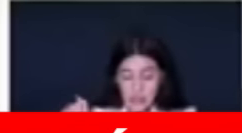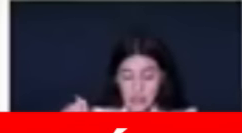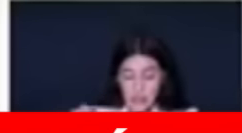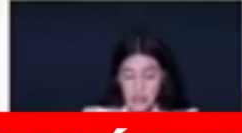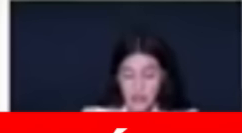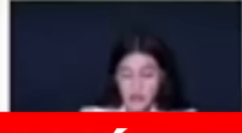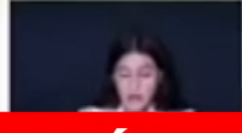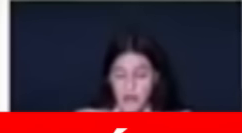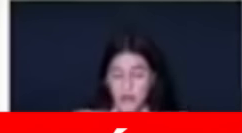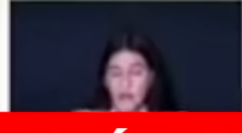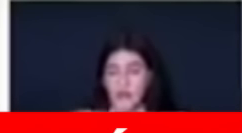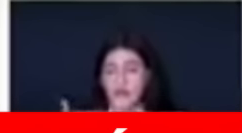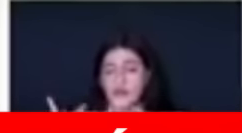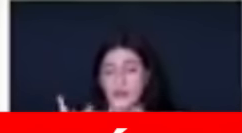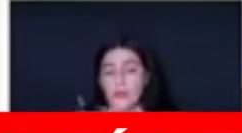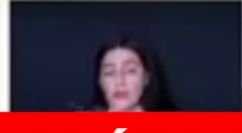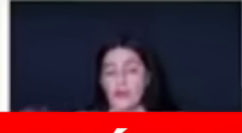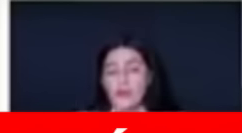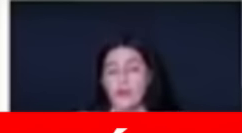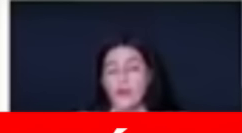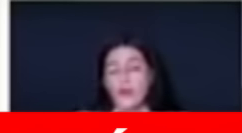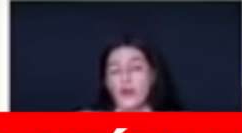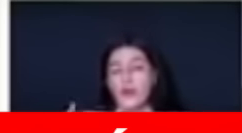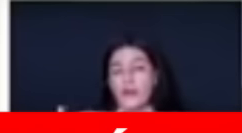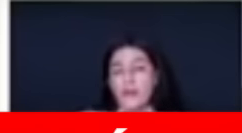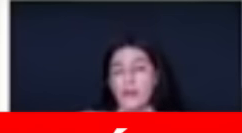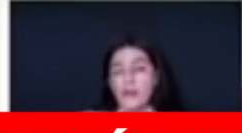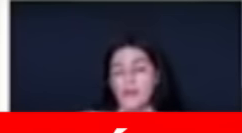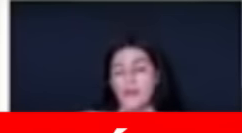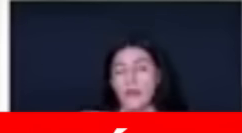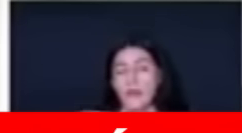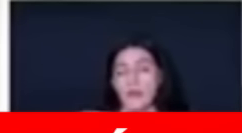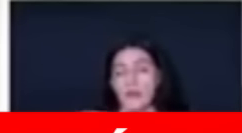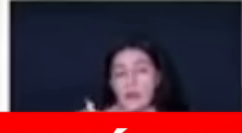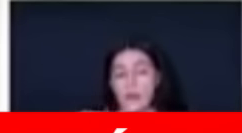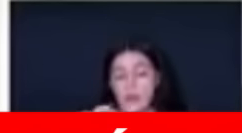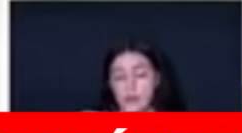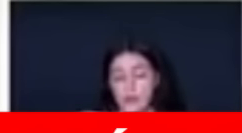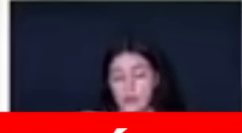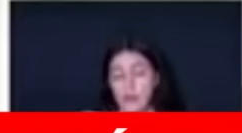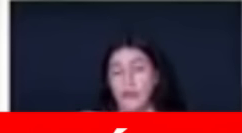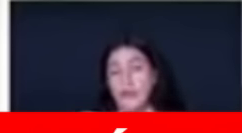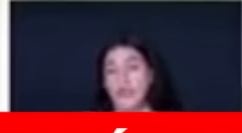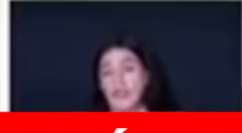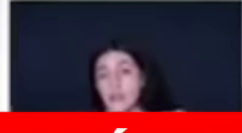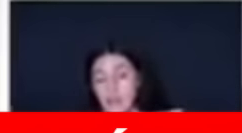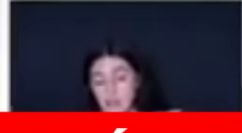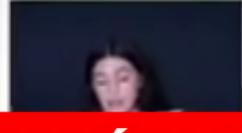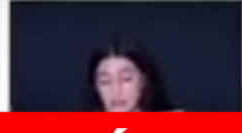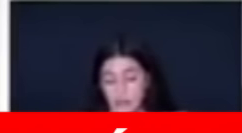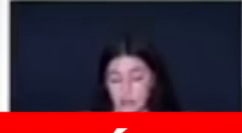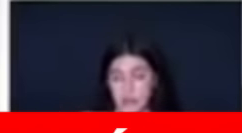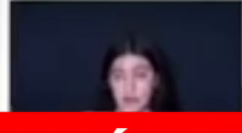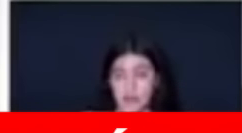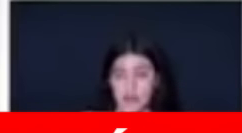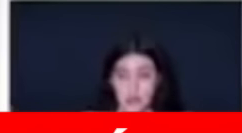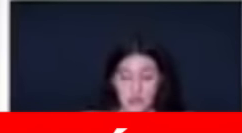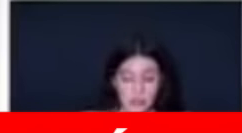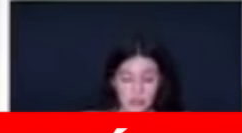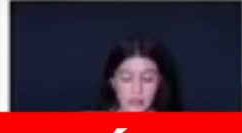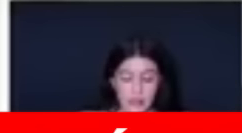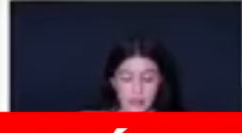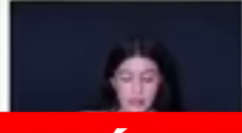por su primo de 8 años en Guadalupe y Calvo, porque así se juega con las armas y con las